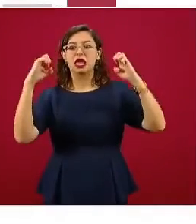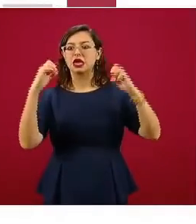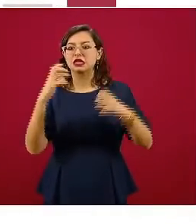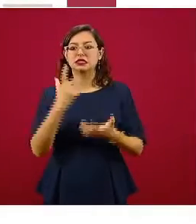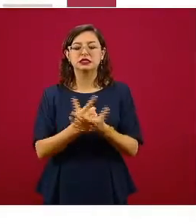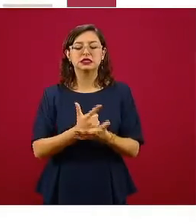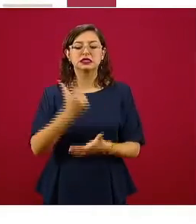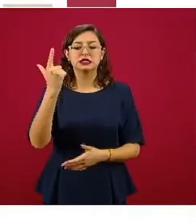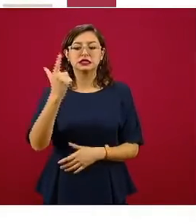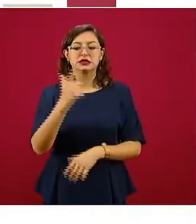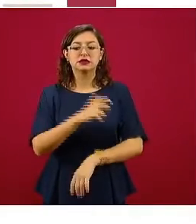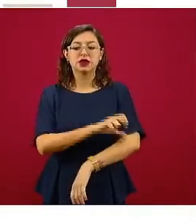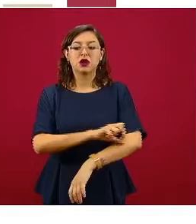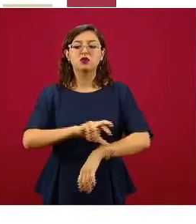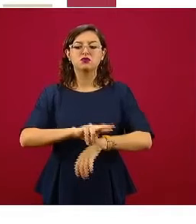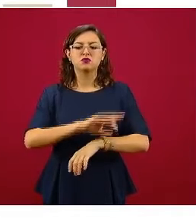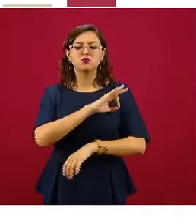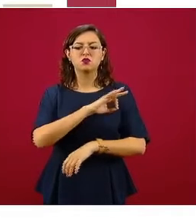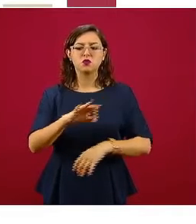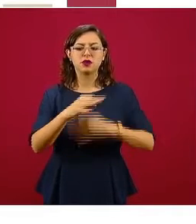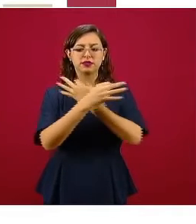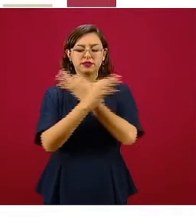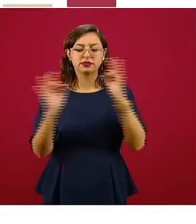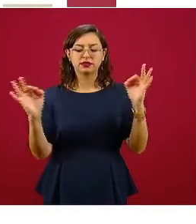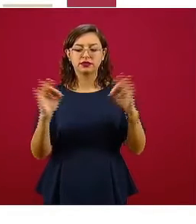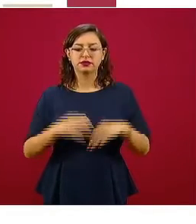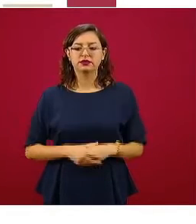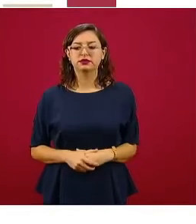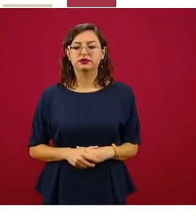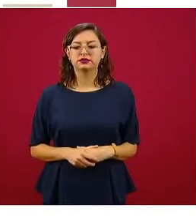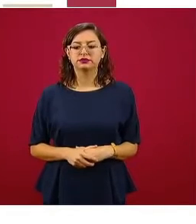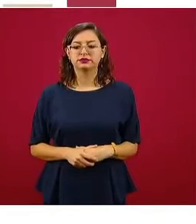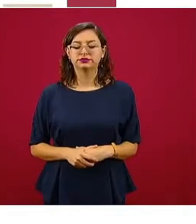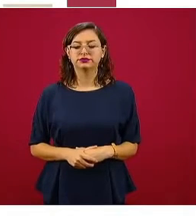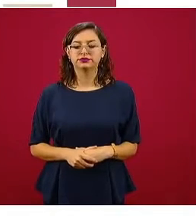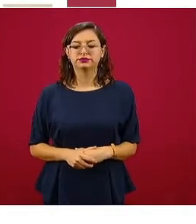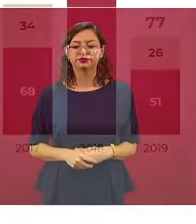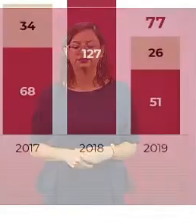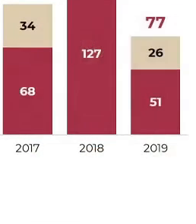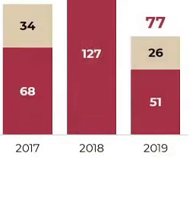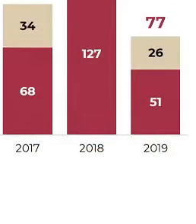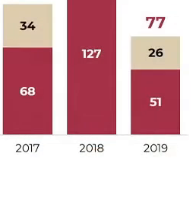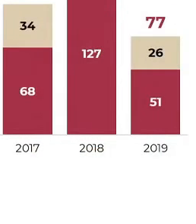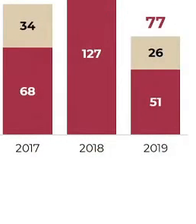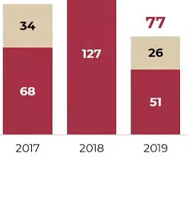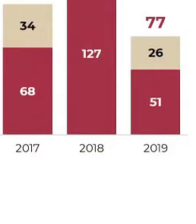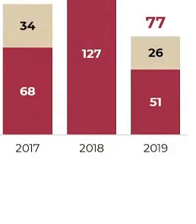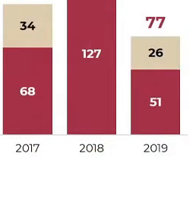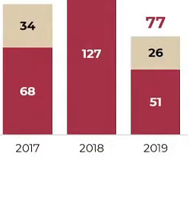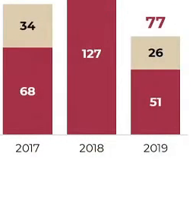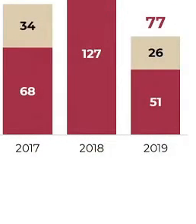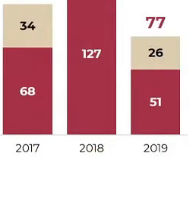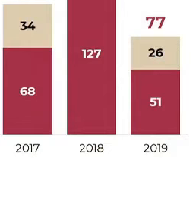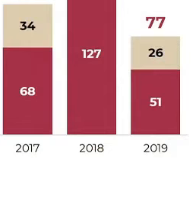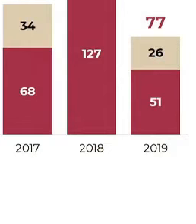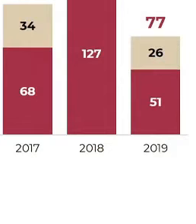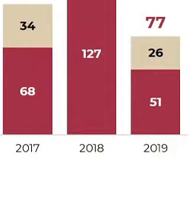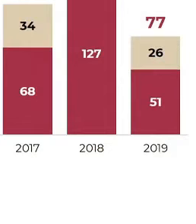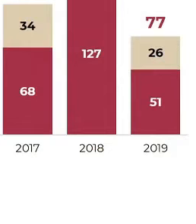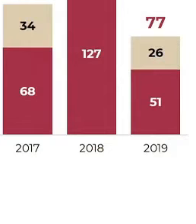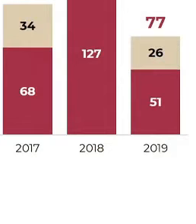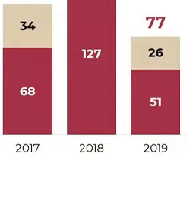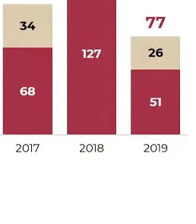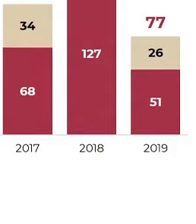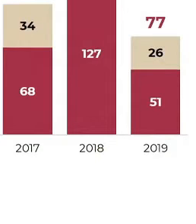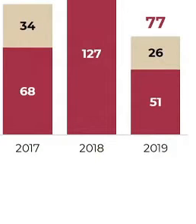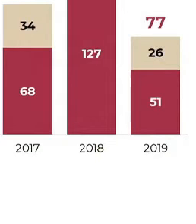por su juicio propio. En este caso, todas las declaratorias 2019 y 2020 que han existido han sido corroboradas